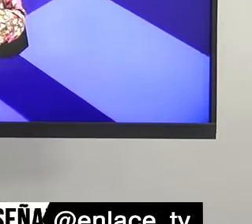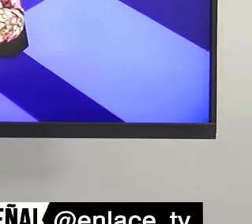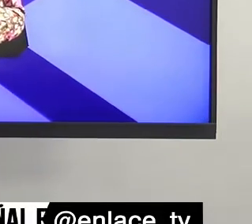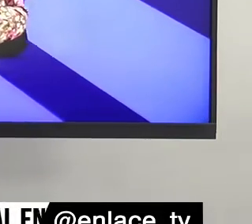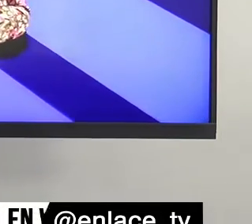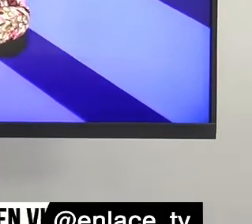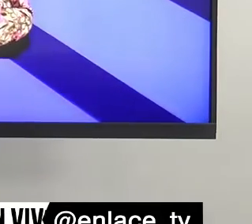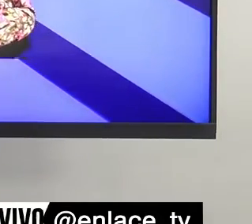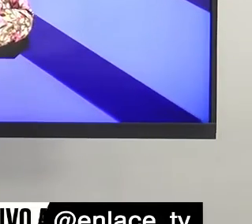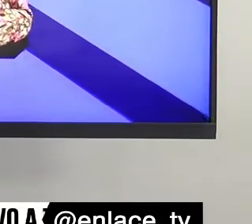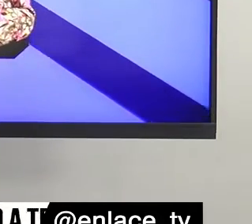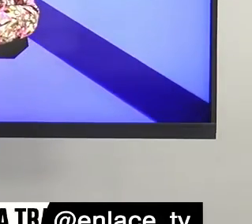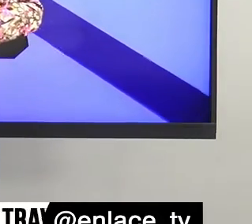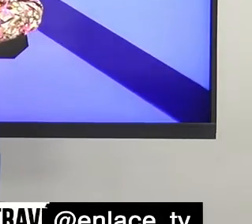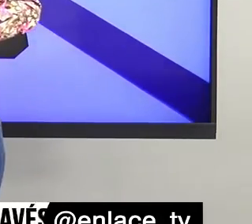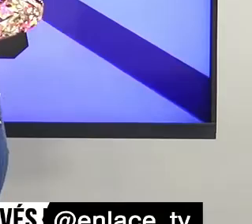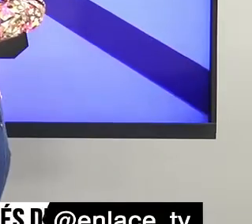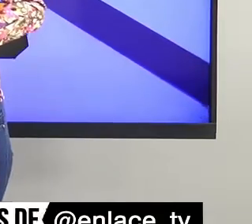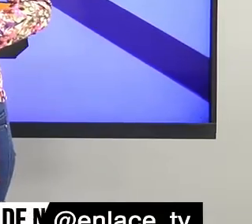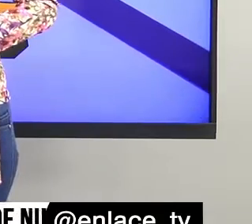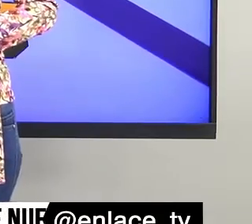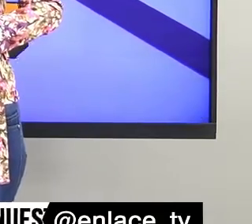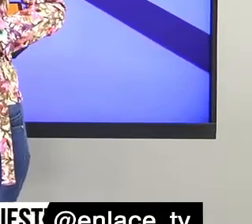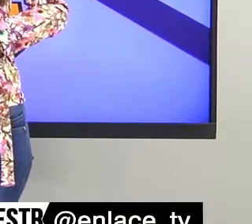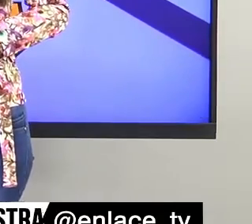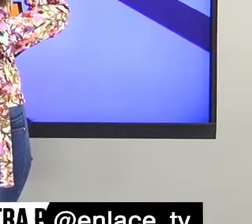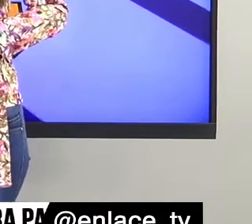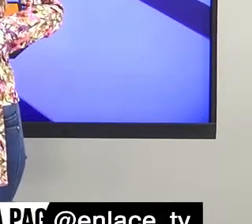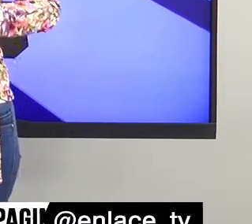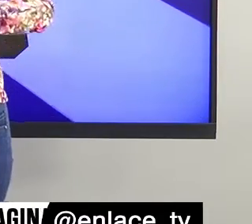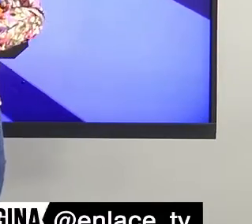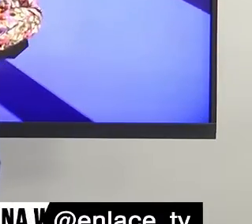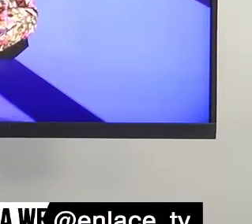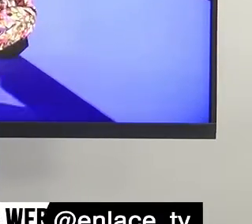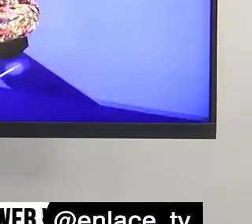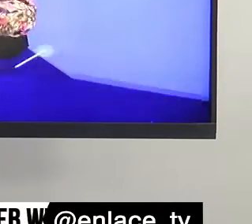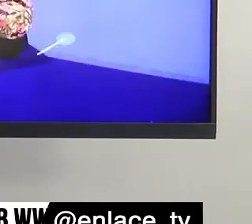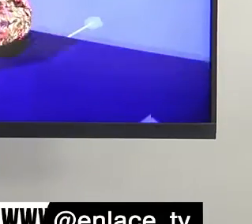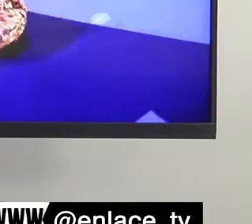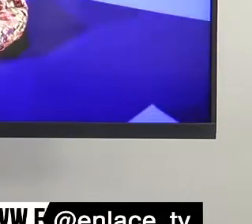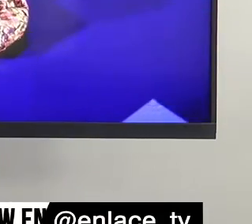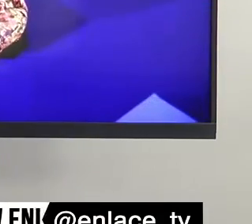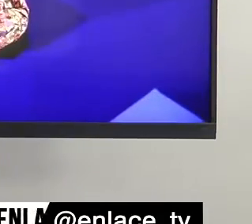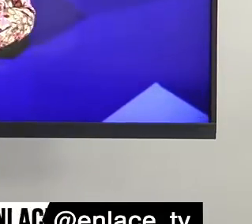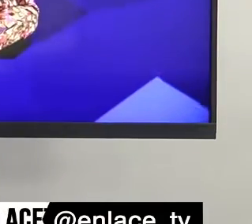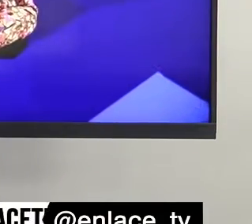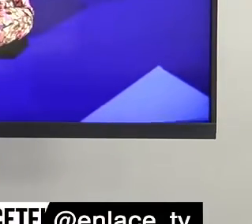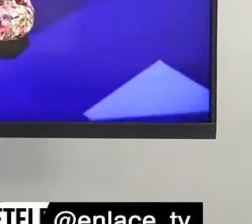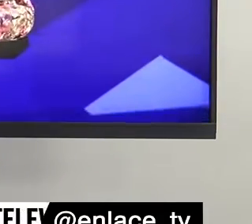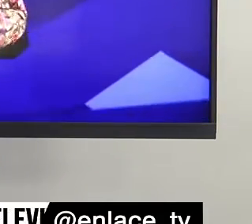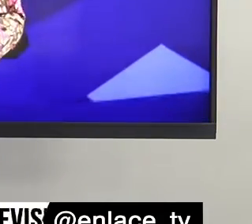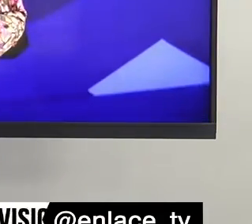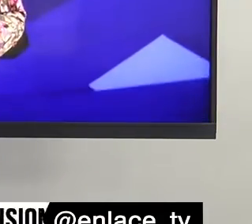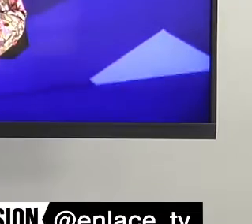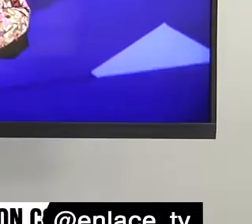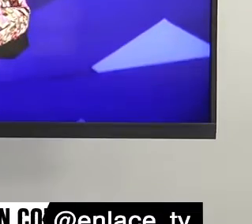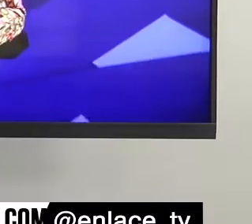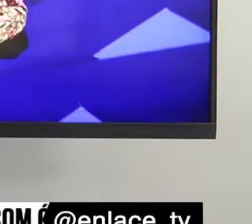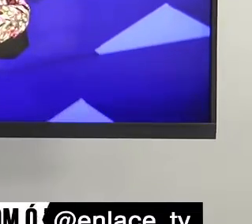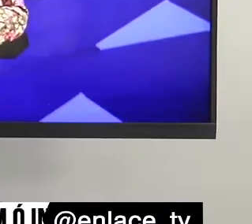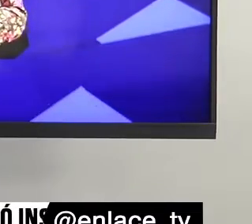S. Barranca Bermeja. Se trata del doctor Ernesto Vera. Durante 4 años estará al frente de los temas de salud de la comunidad más